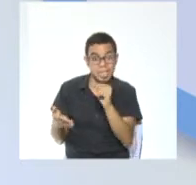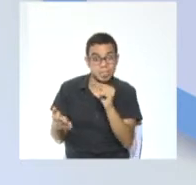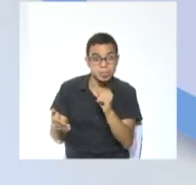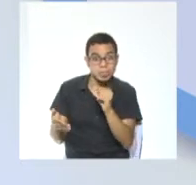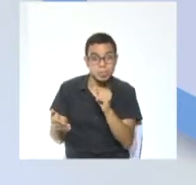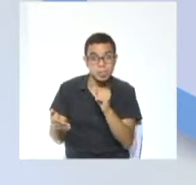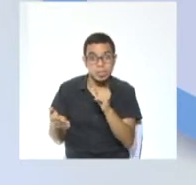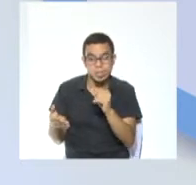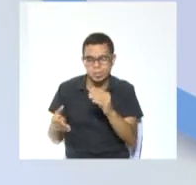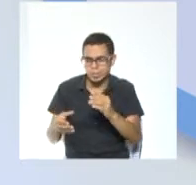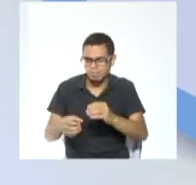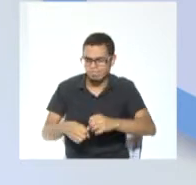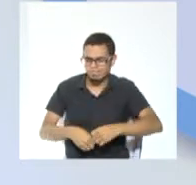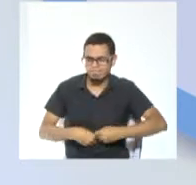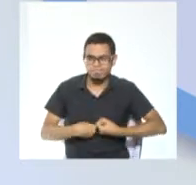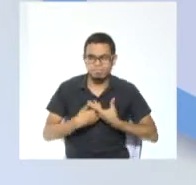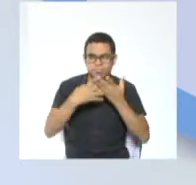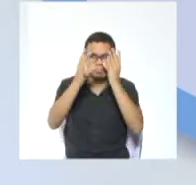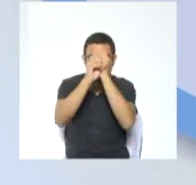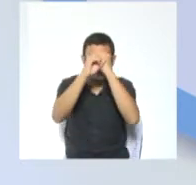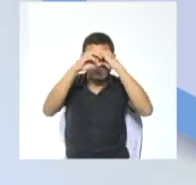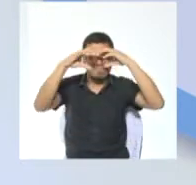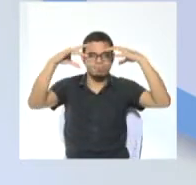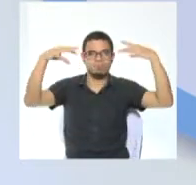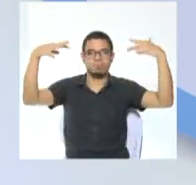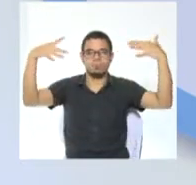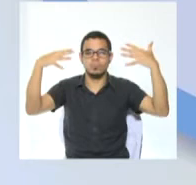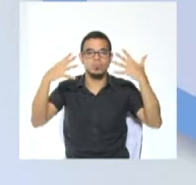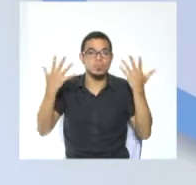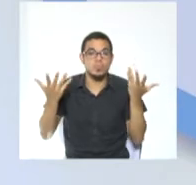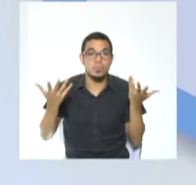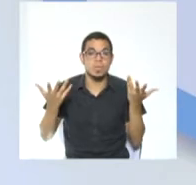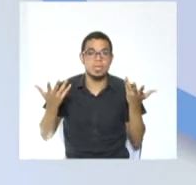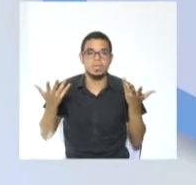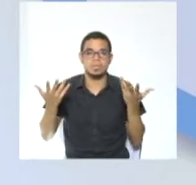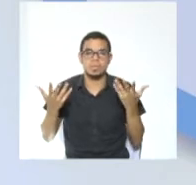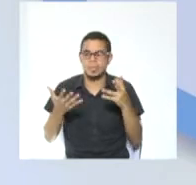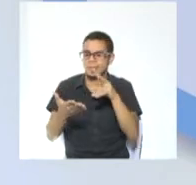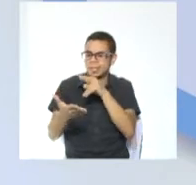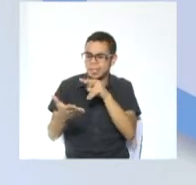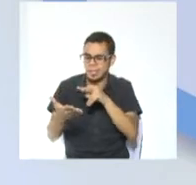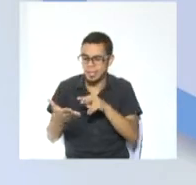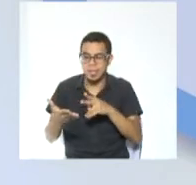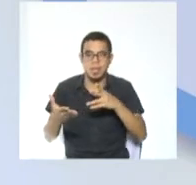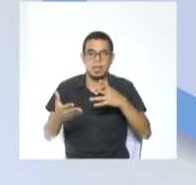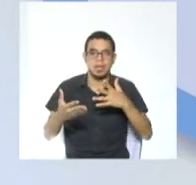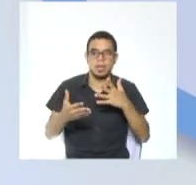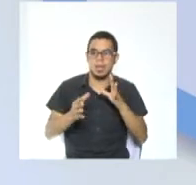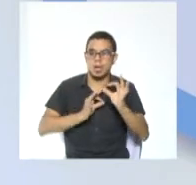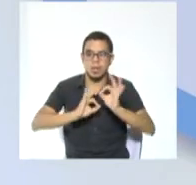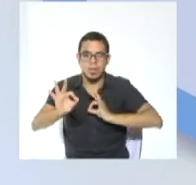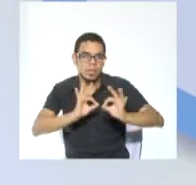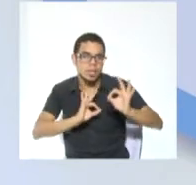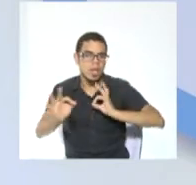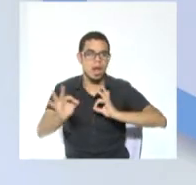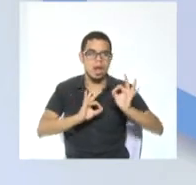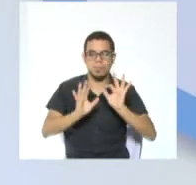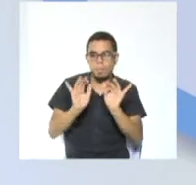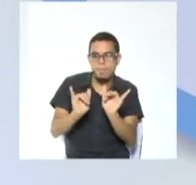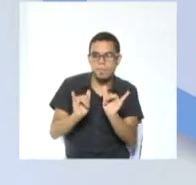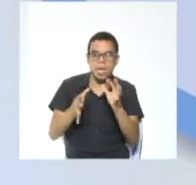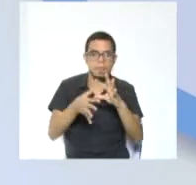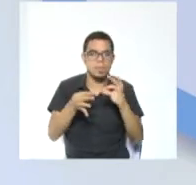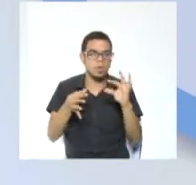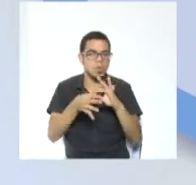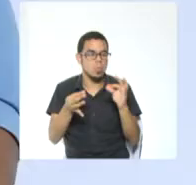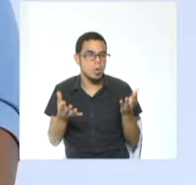les despierta a nuestros estudiantes la imaginación, la fluidez, el leer cuento, en dramatizar, porque también